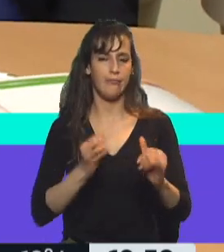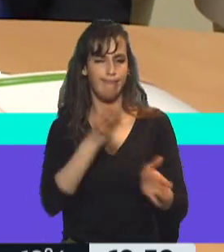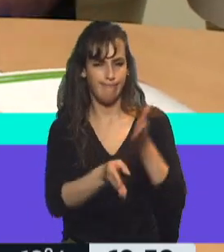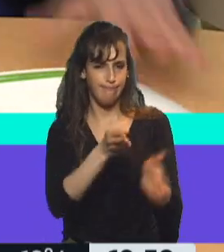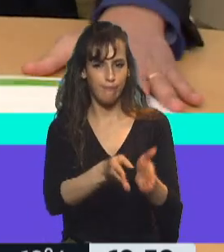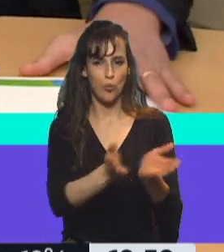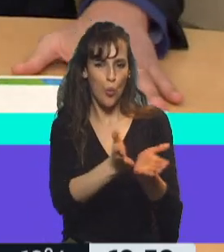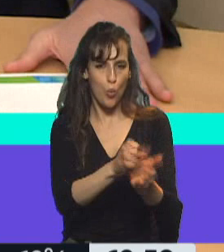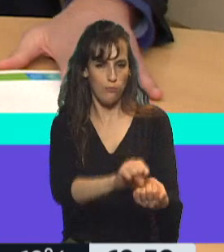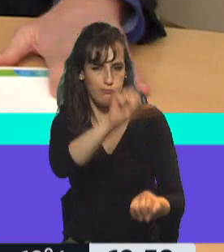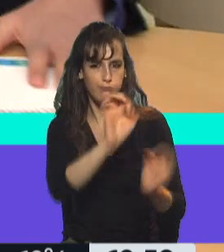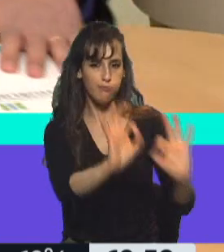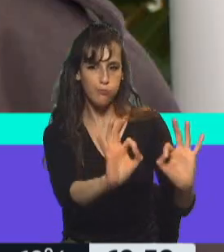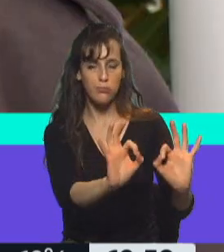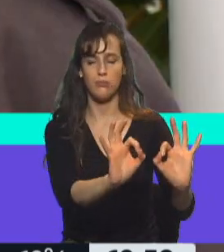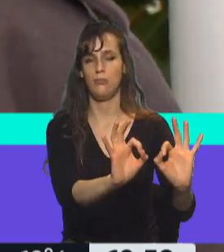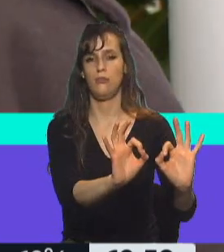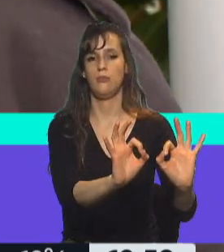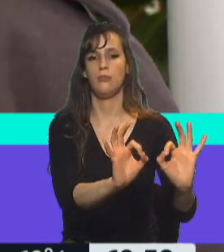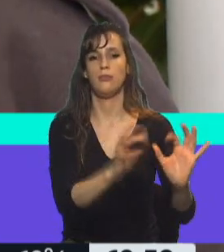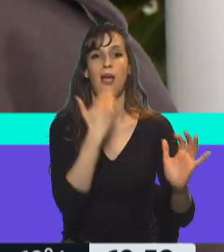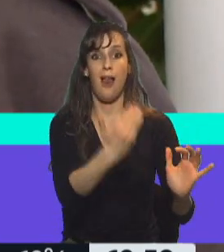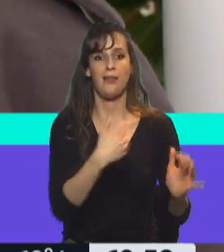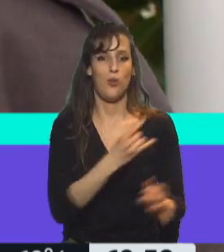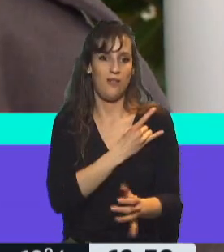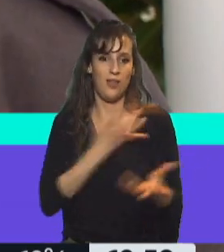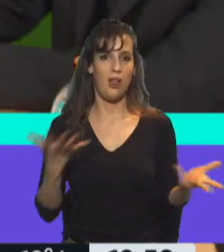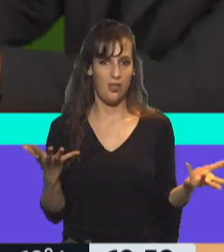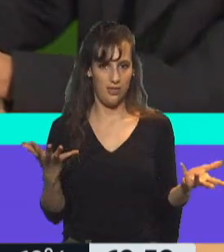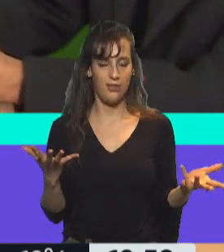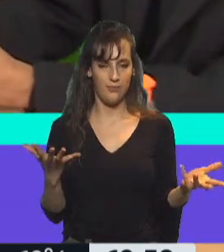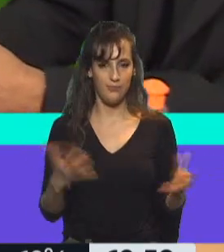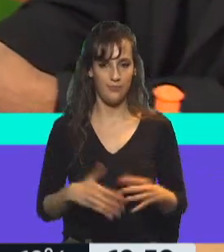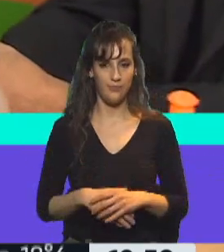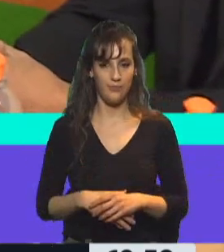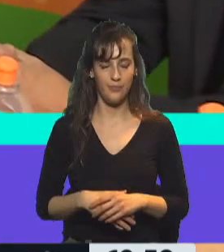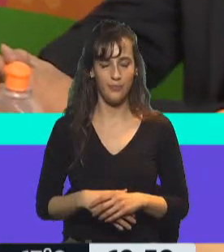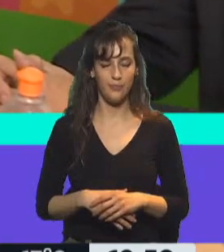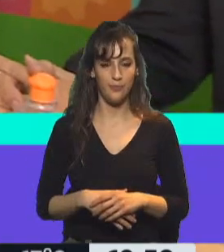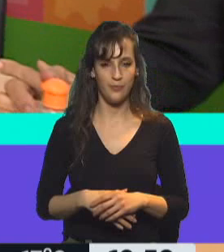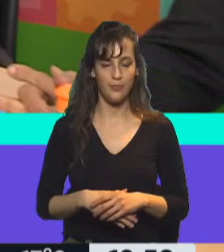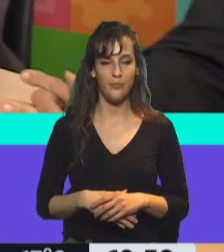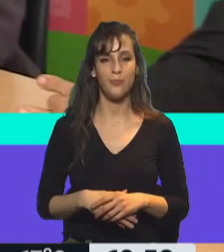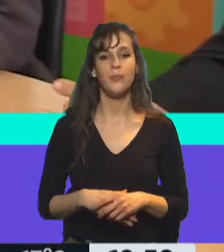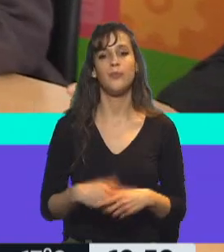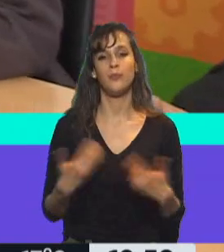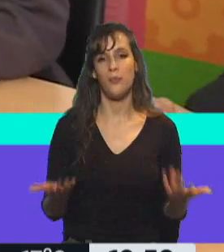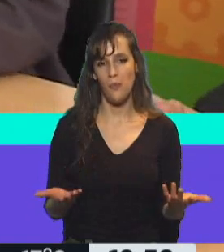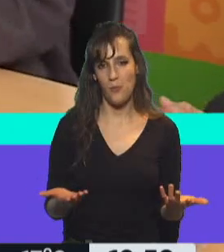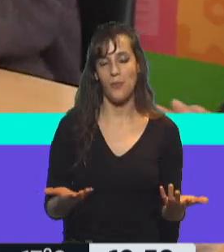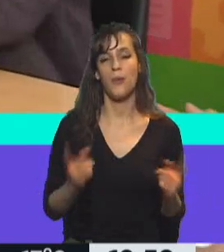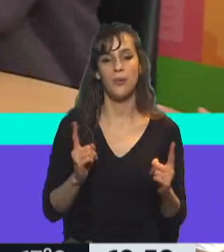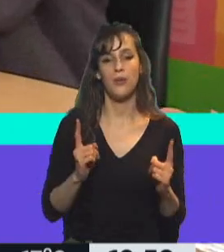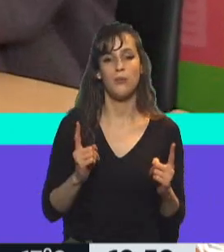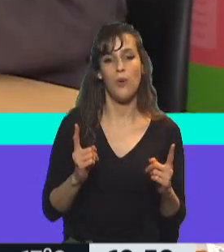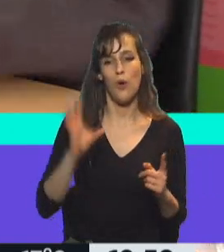también de la vida y de la producción, en este caso, de todas las actividades que RTA tiene,